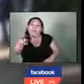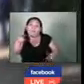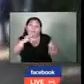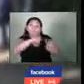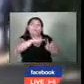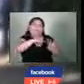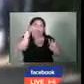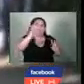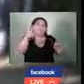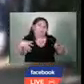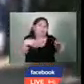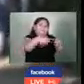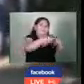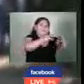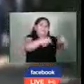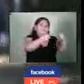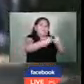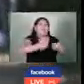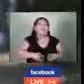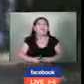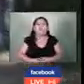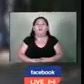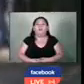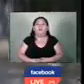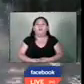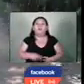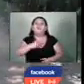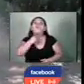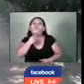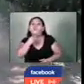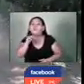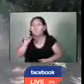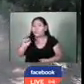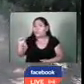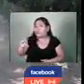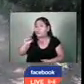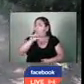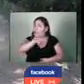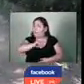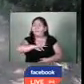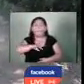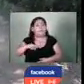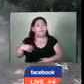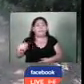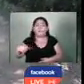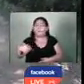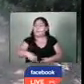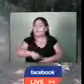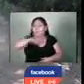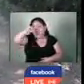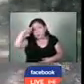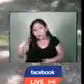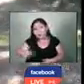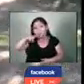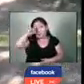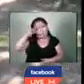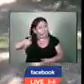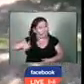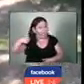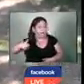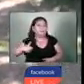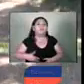de grupos criminales. Él les ha sido siempre un trabajador, él. Sí, todo el tiempo allí, todos los felicitaban que trabajaba bien.